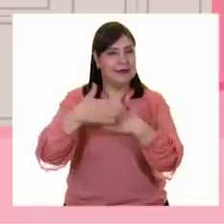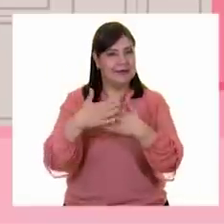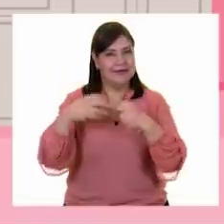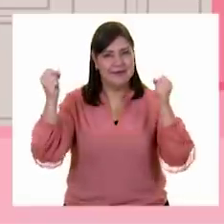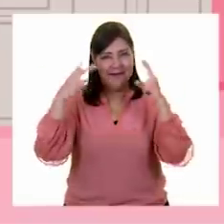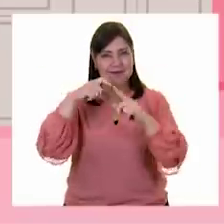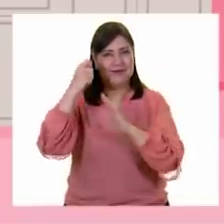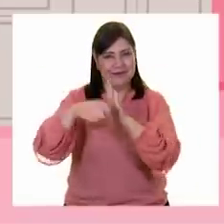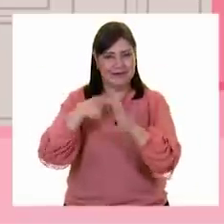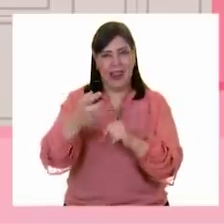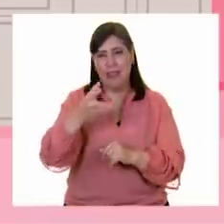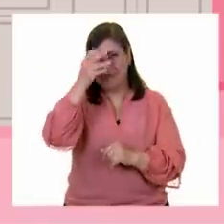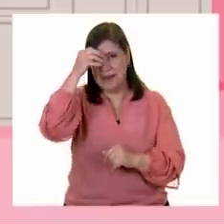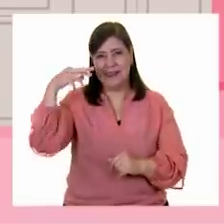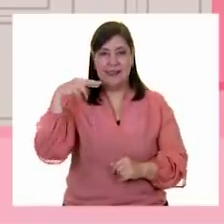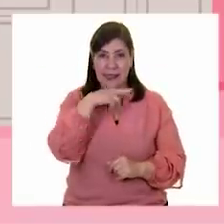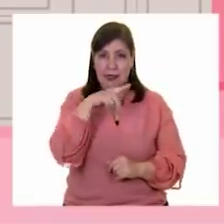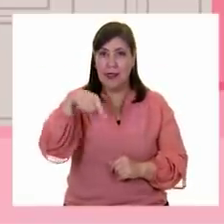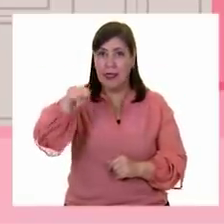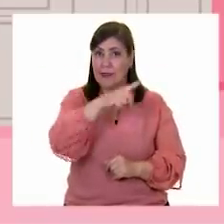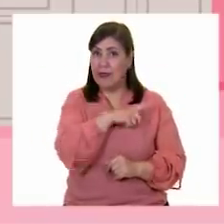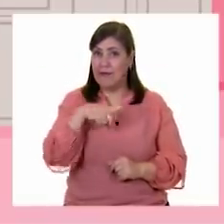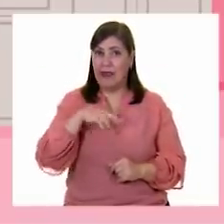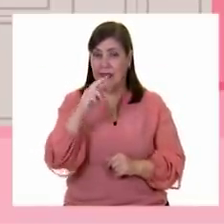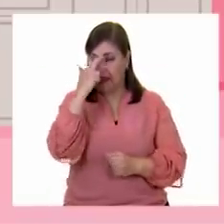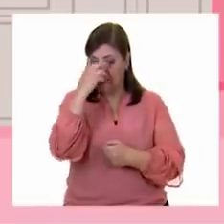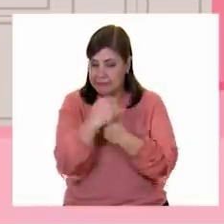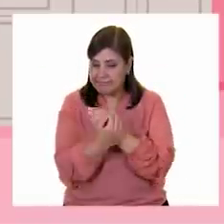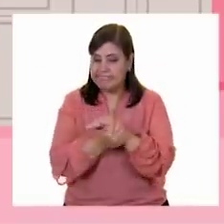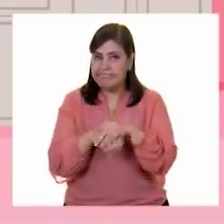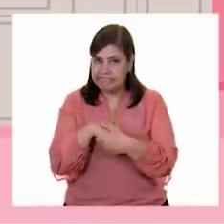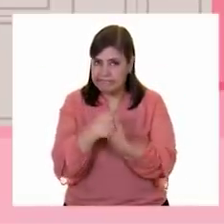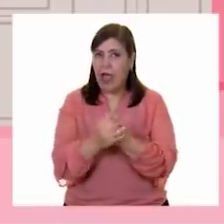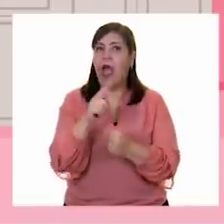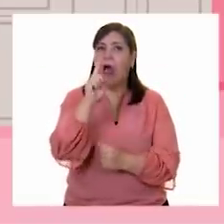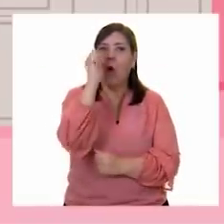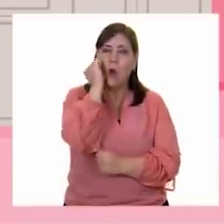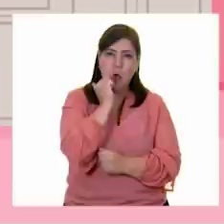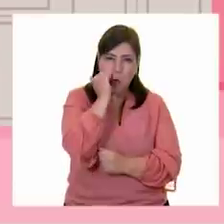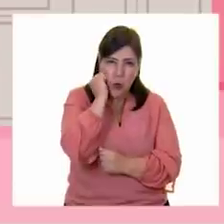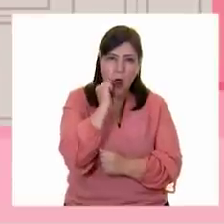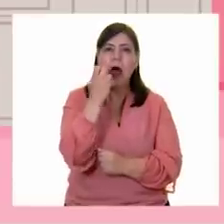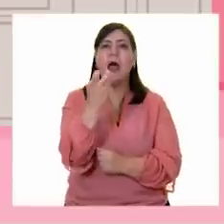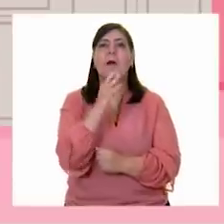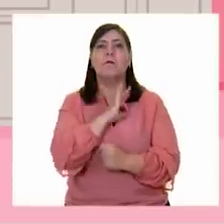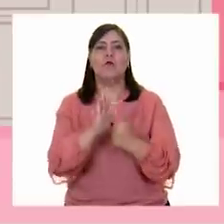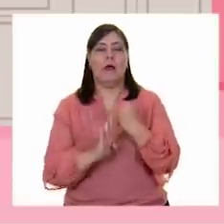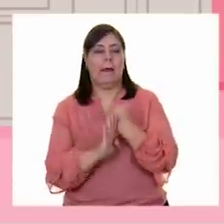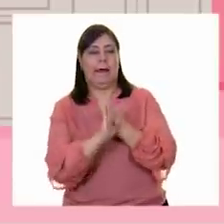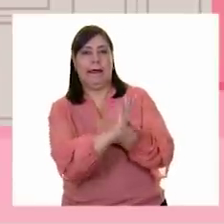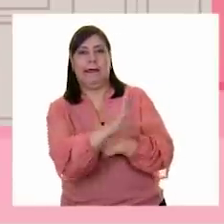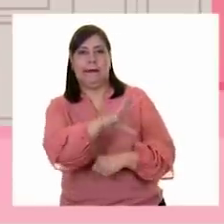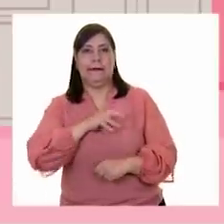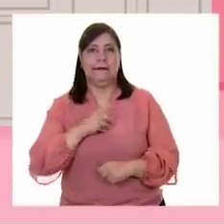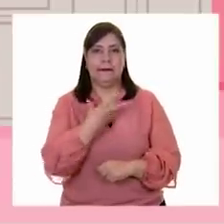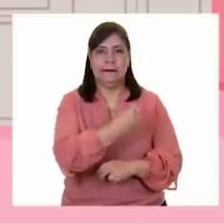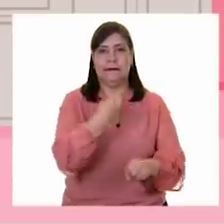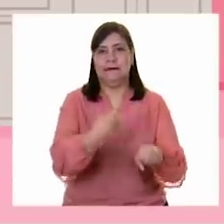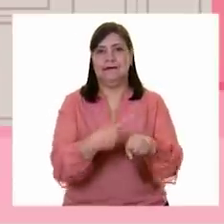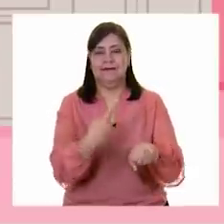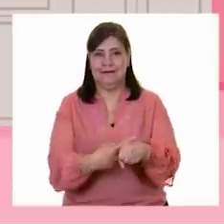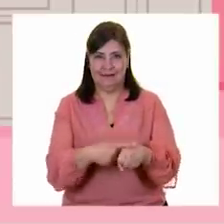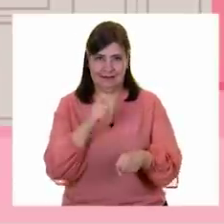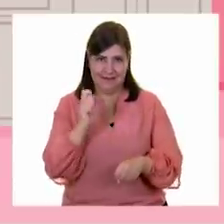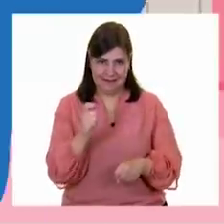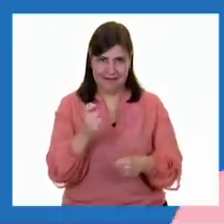Aprende Rápido. Recuerden que lavarse las manos con suficiente agua y jabón mantendrá las enfermedades lejos de ustedes.